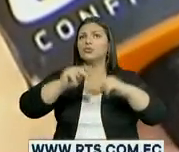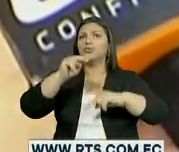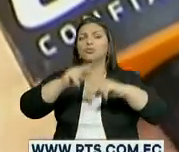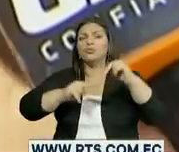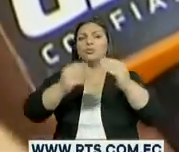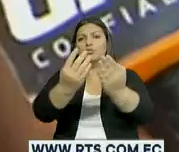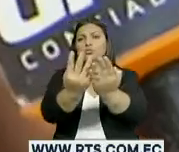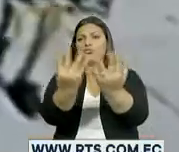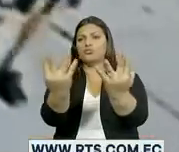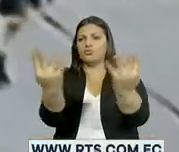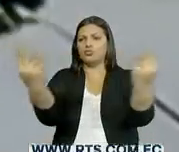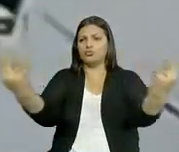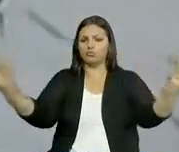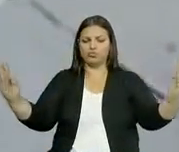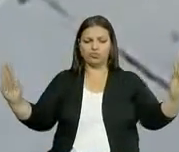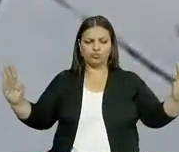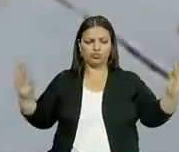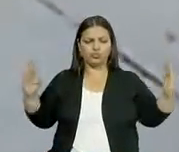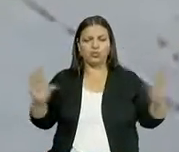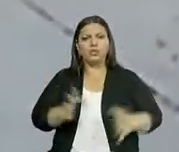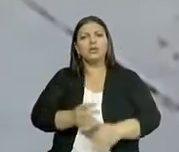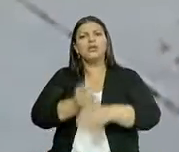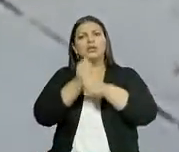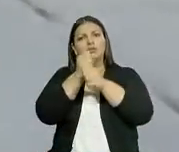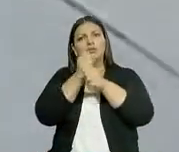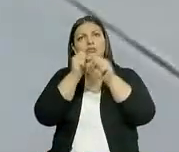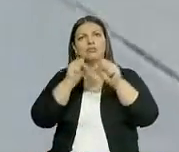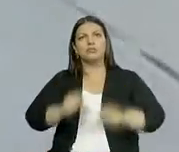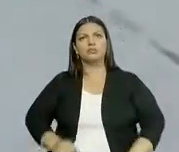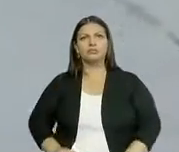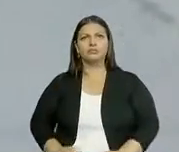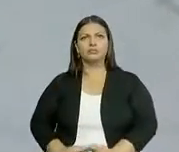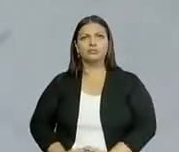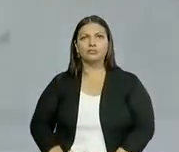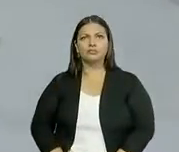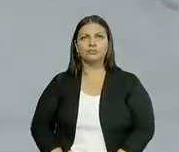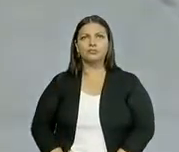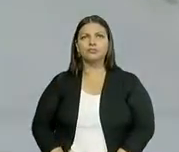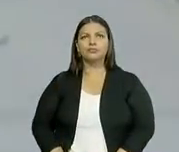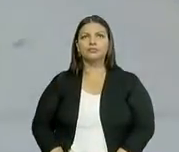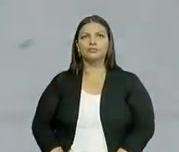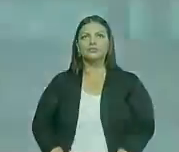un poco más de resguardo. Informó José Morales.